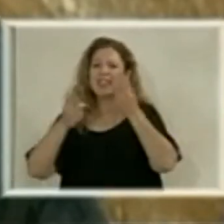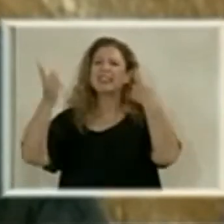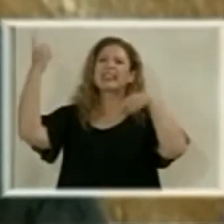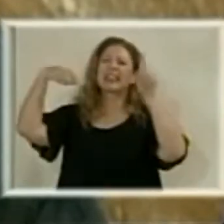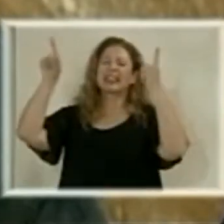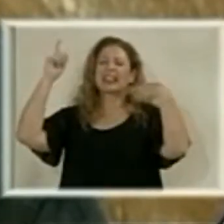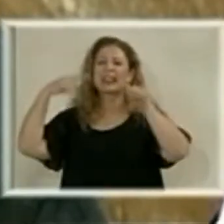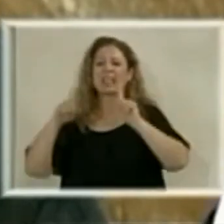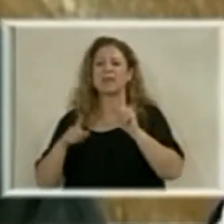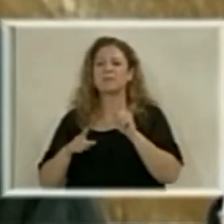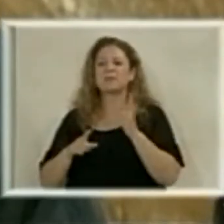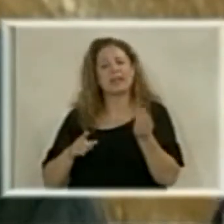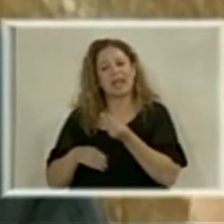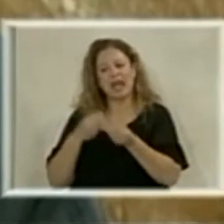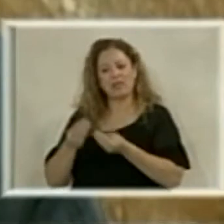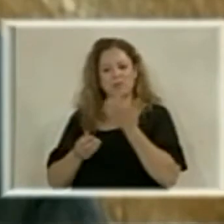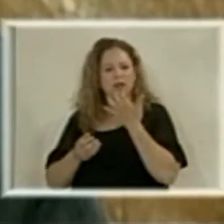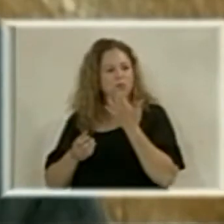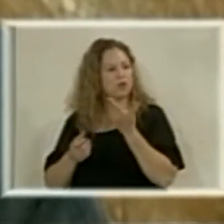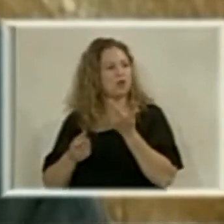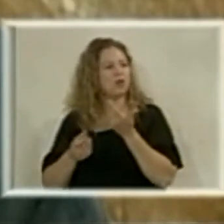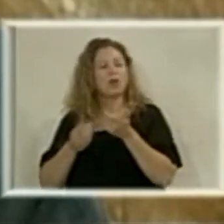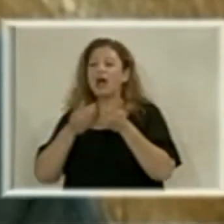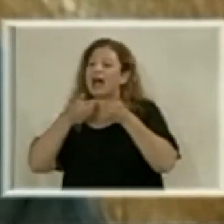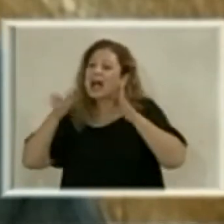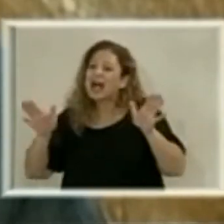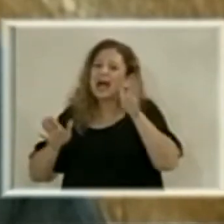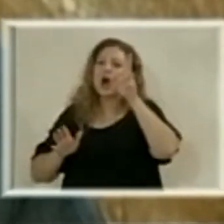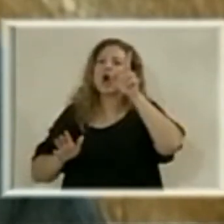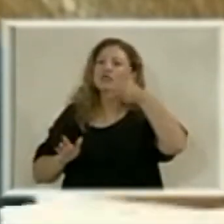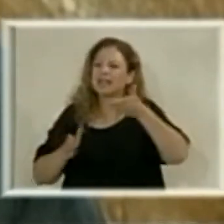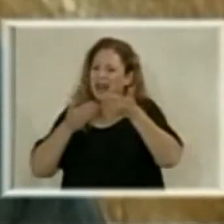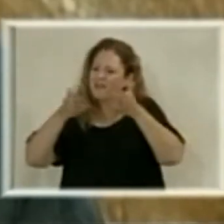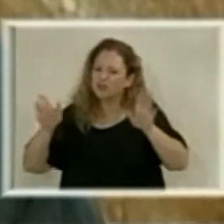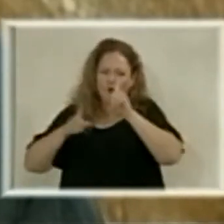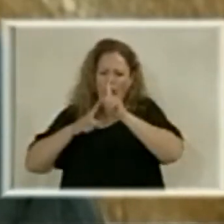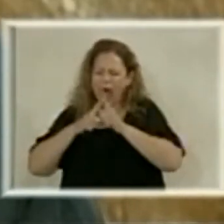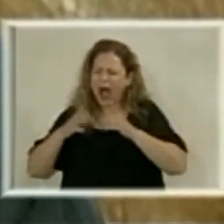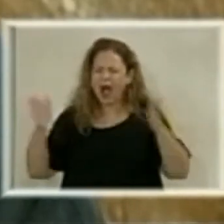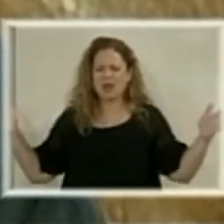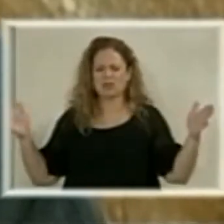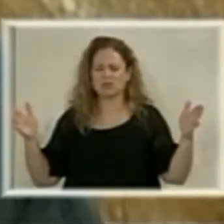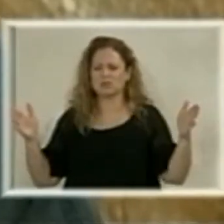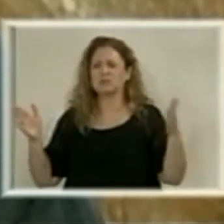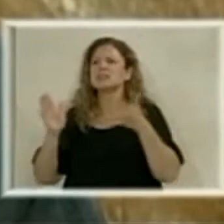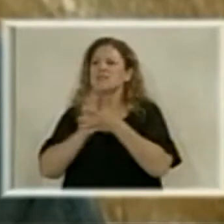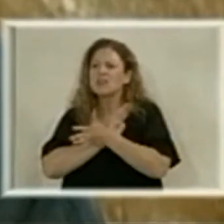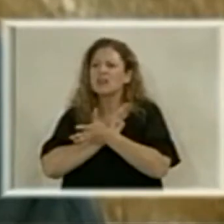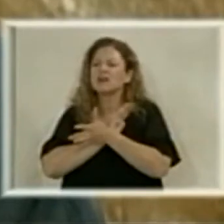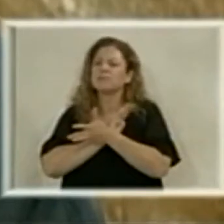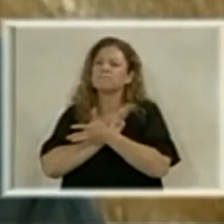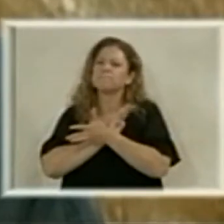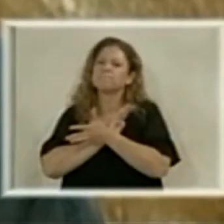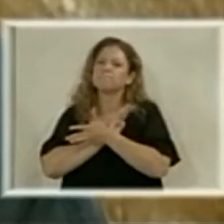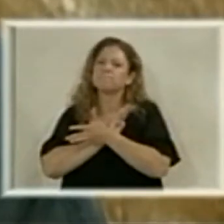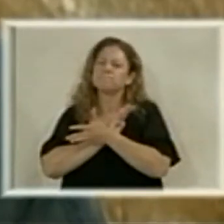de las plantillas de los hoteles y la apertura durante todo el año de los mismos, que suponen un recurso turístico importante para